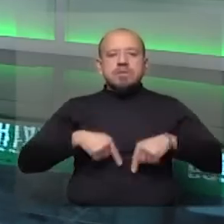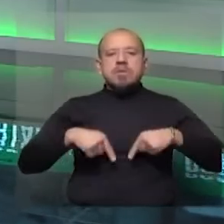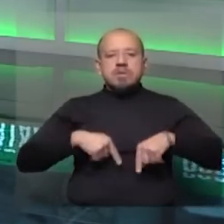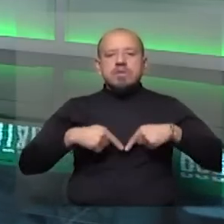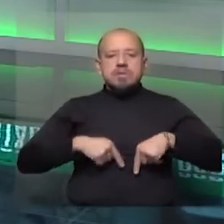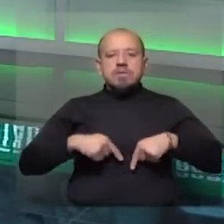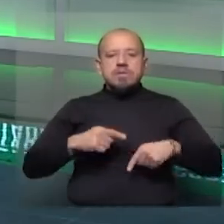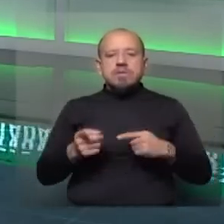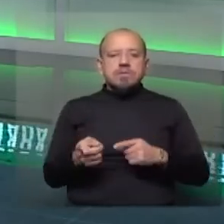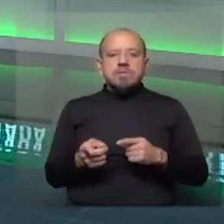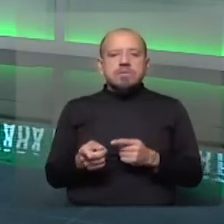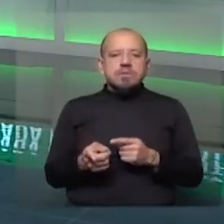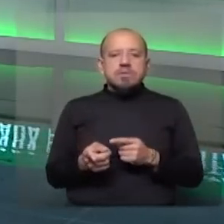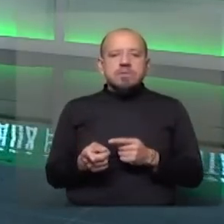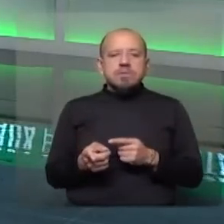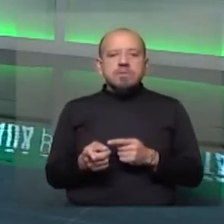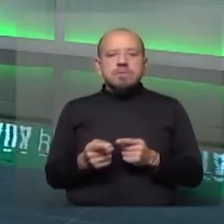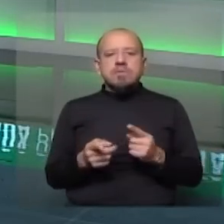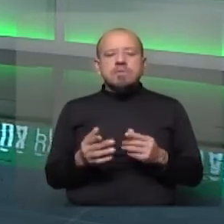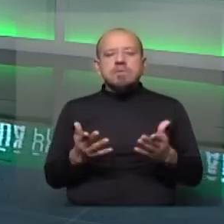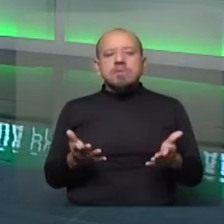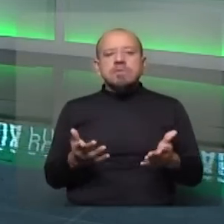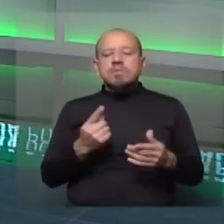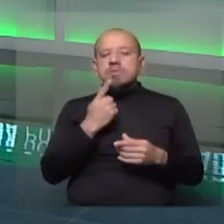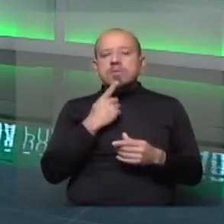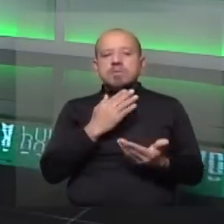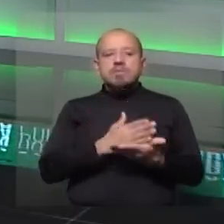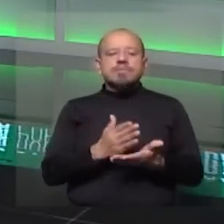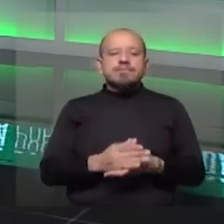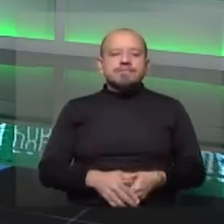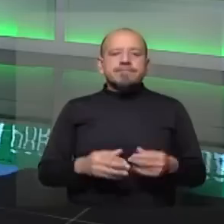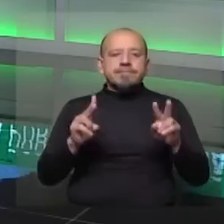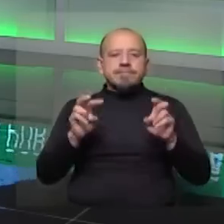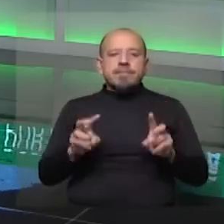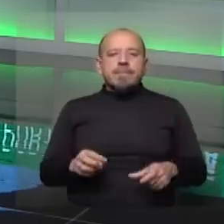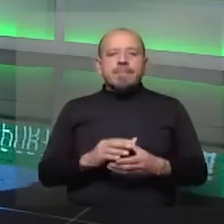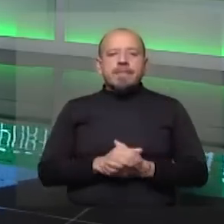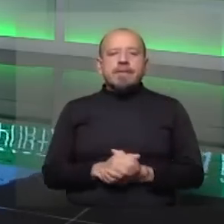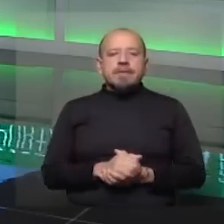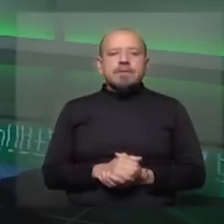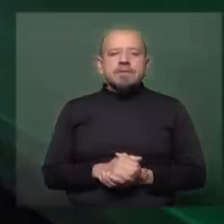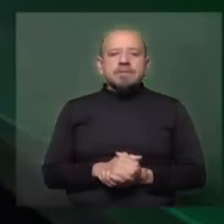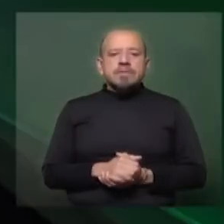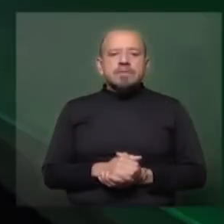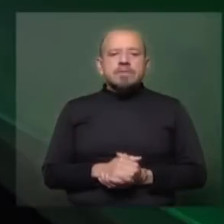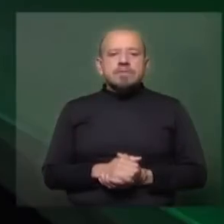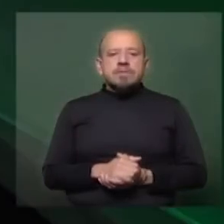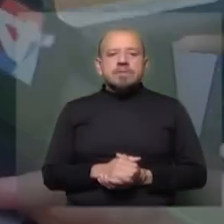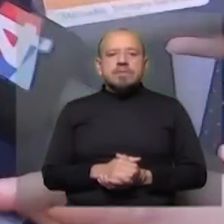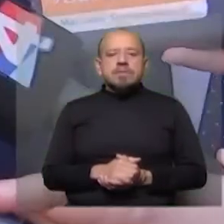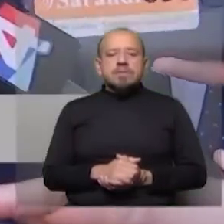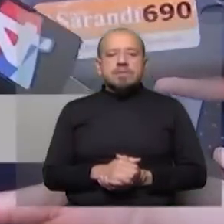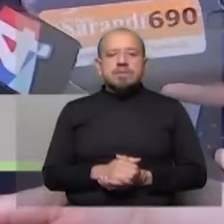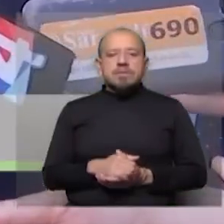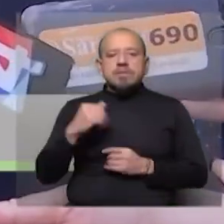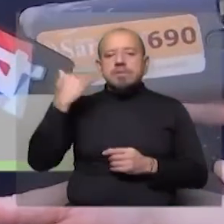departamentales para elaborar políticas de frontera Pero tenemos muchos más temas Nati como siempre sí repasamos los titulares